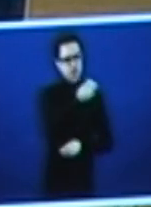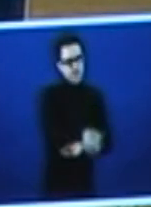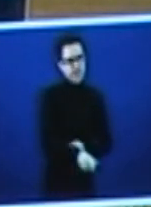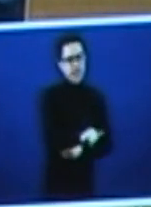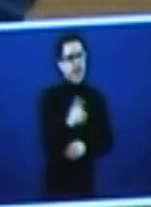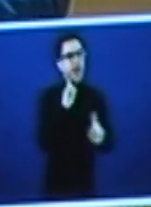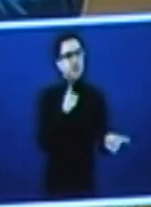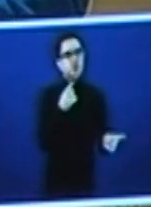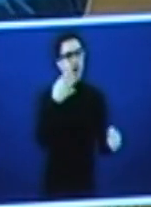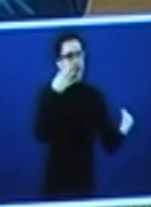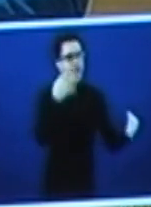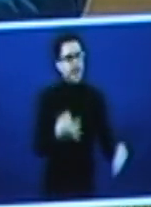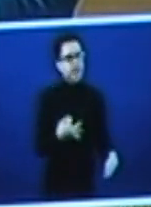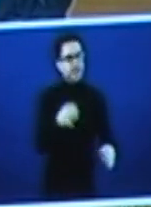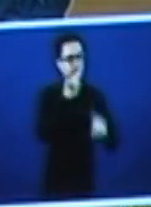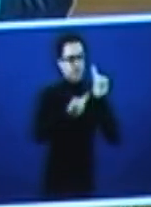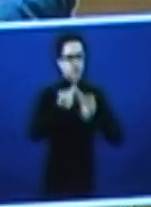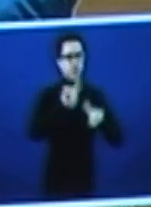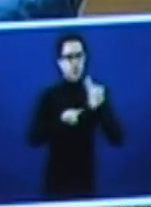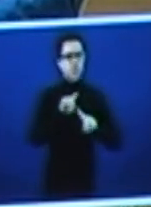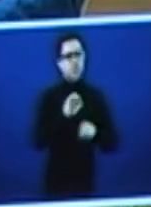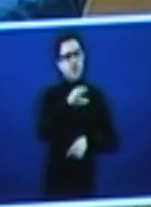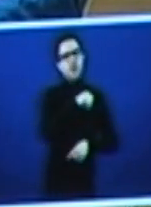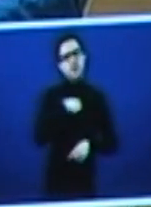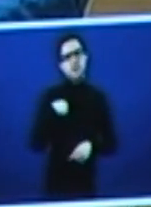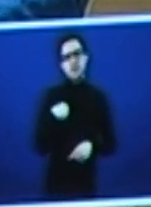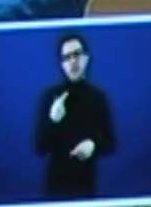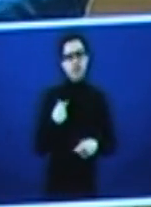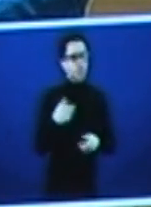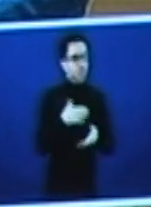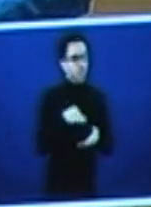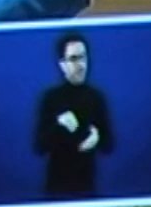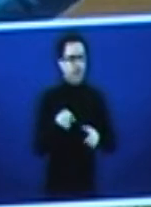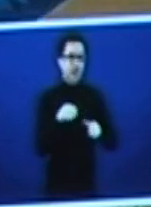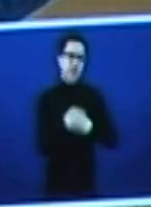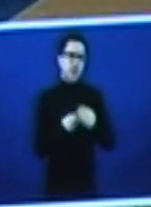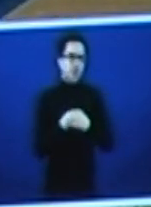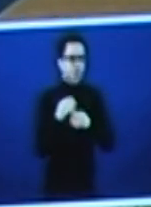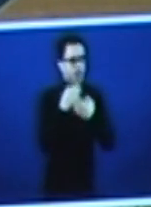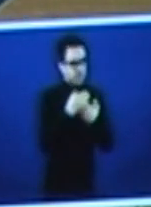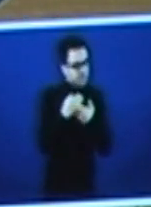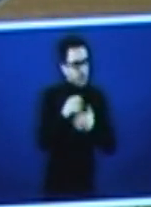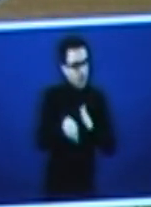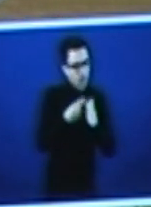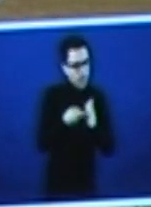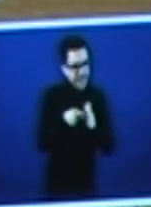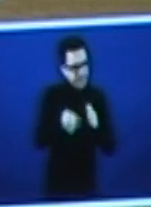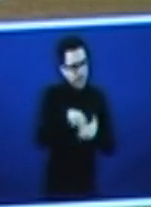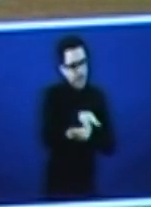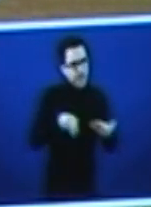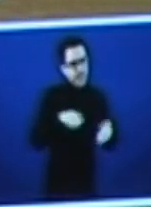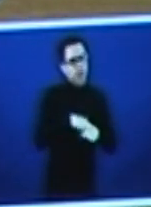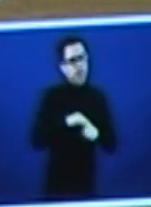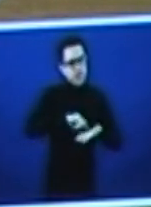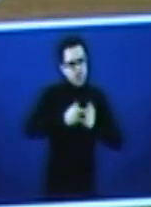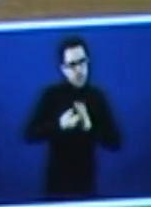realmente lle preocupa o seu país, moitas gracias, haga unha demografía completa do mesmo e póñase a traballar para solucionar a herdanza do Partido